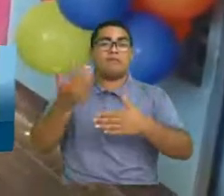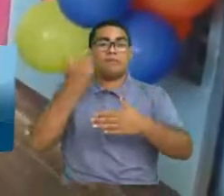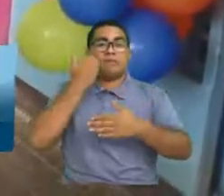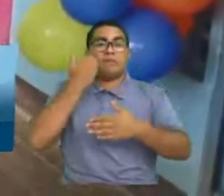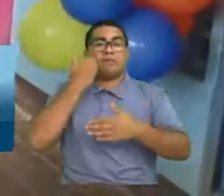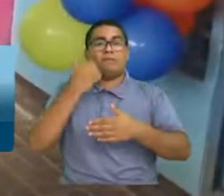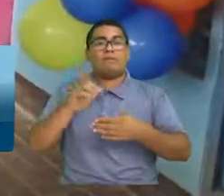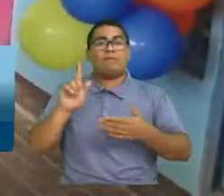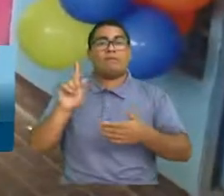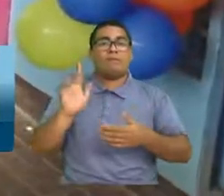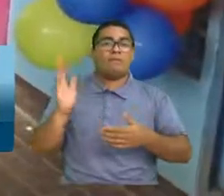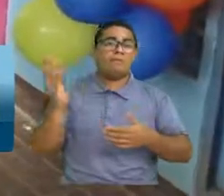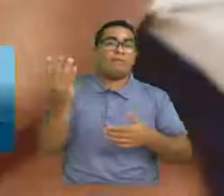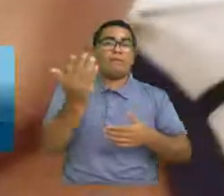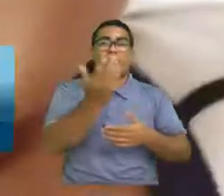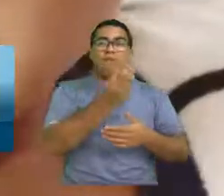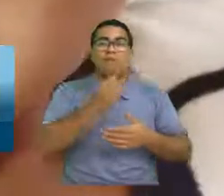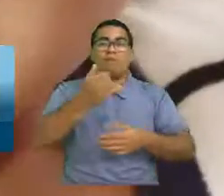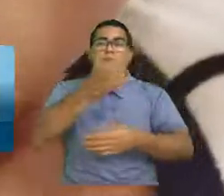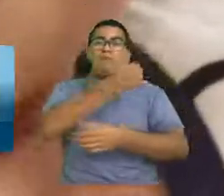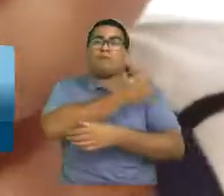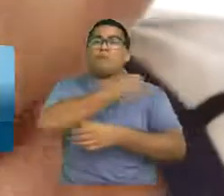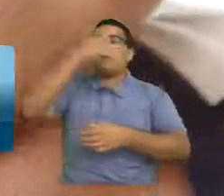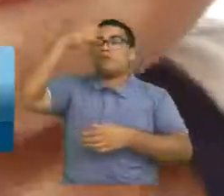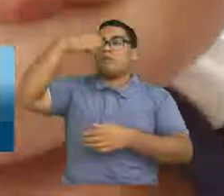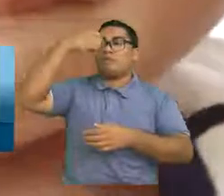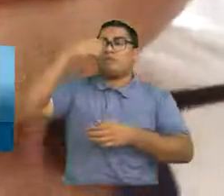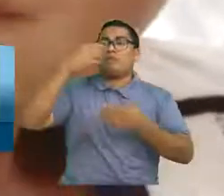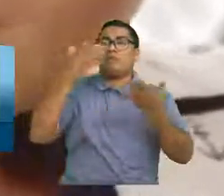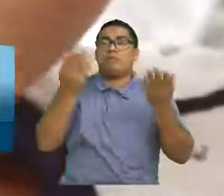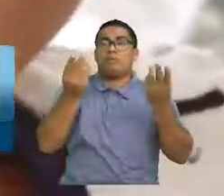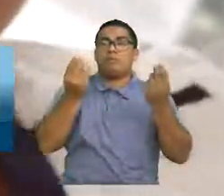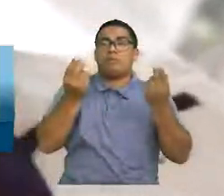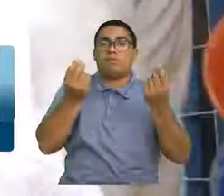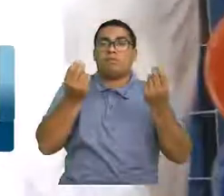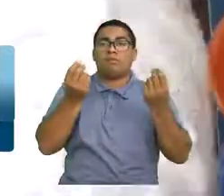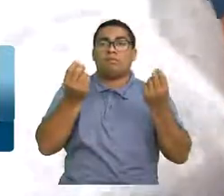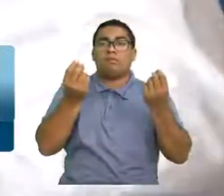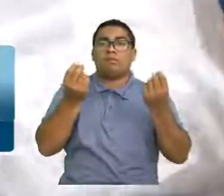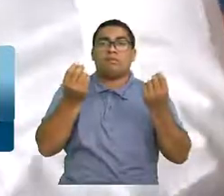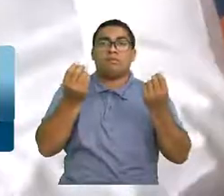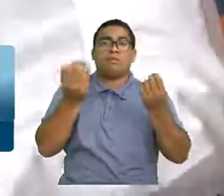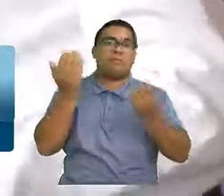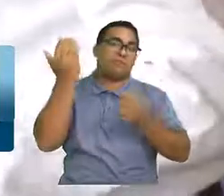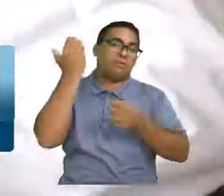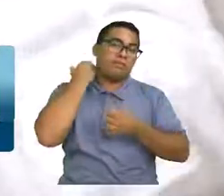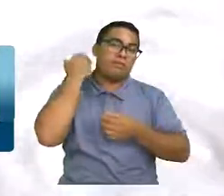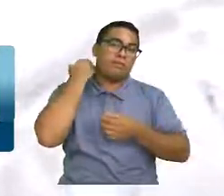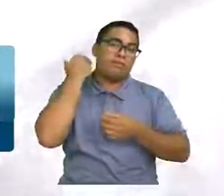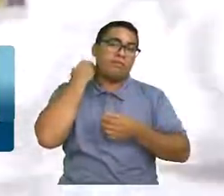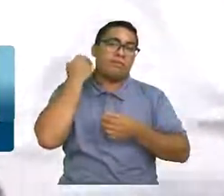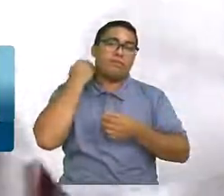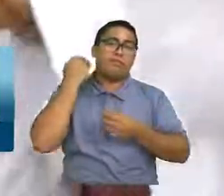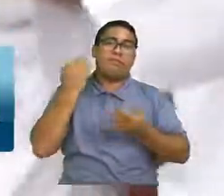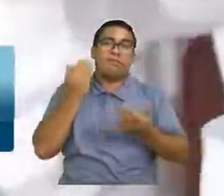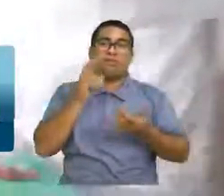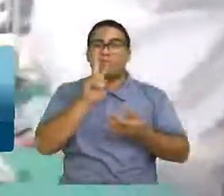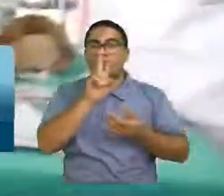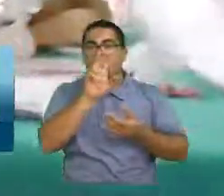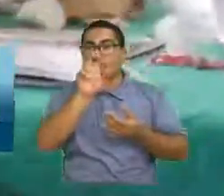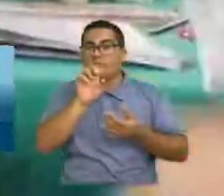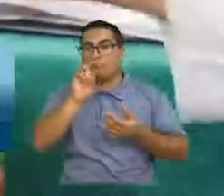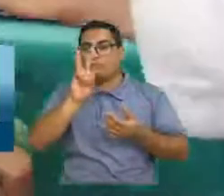las vacunas tienen un costo. Incluso las vacunas, su costo es es alto, pues no son 2 córdobas, no